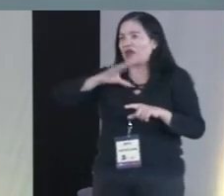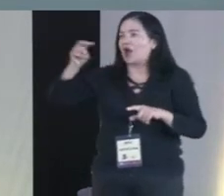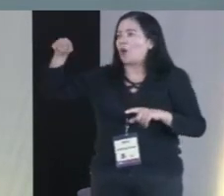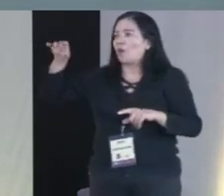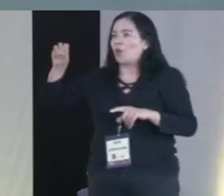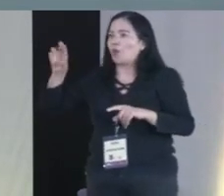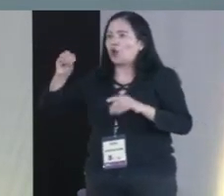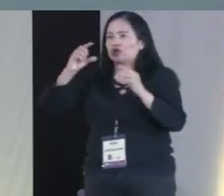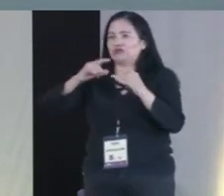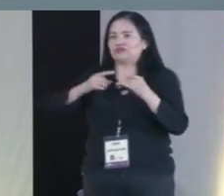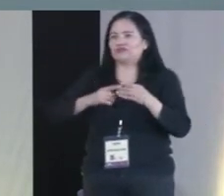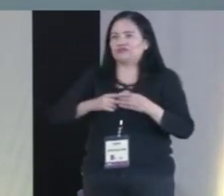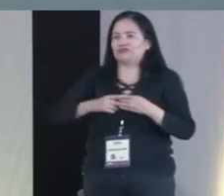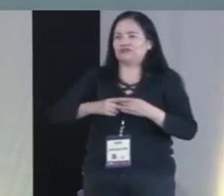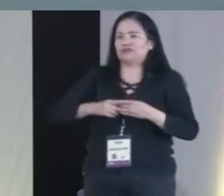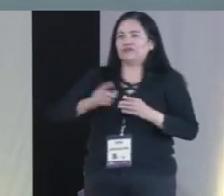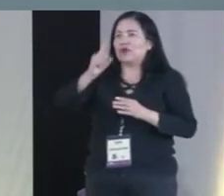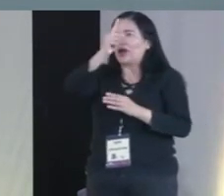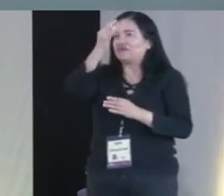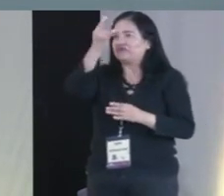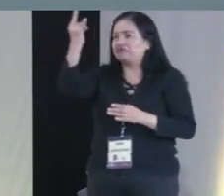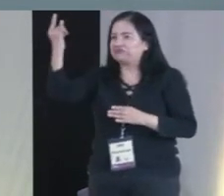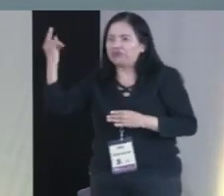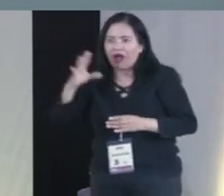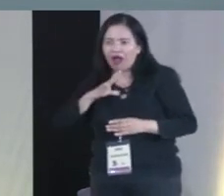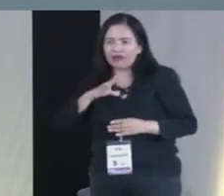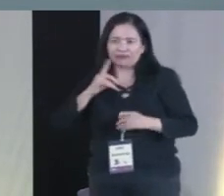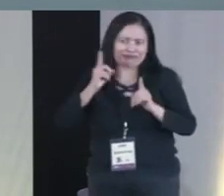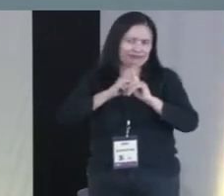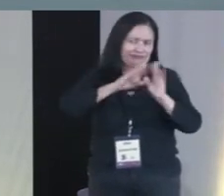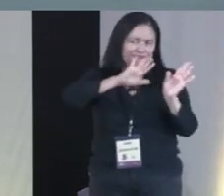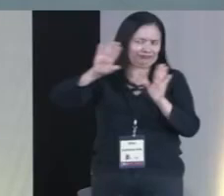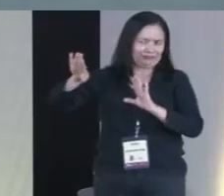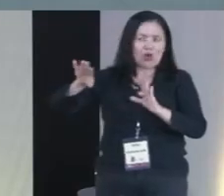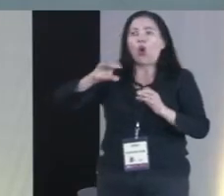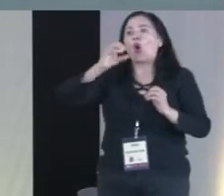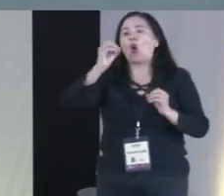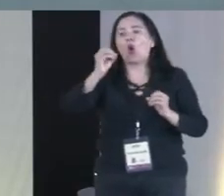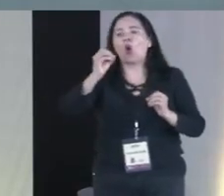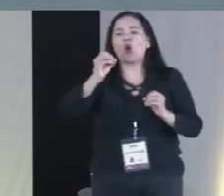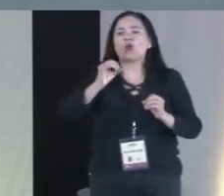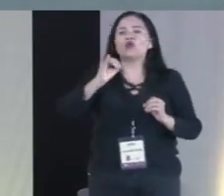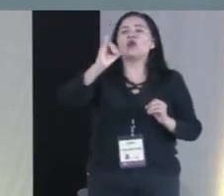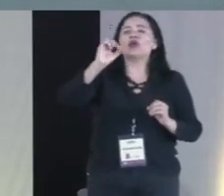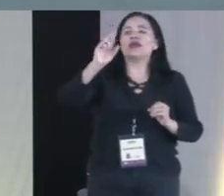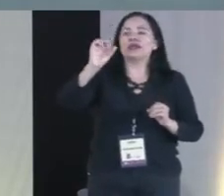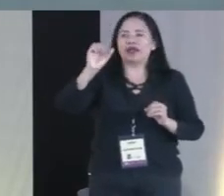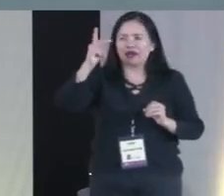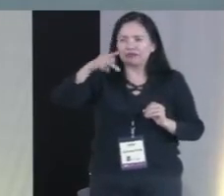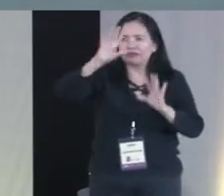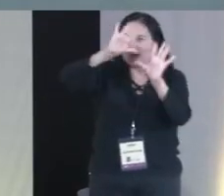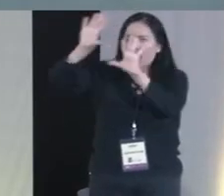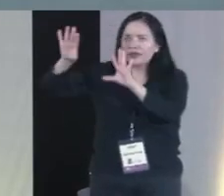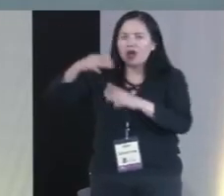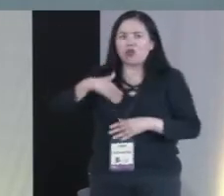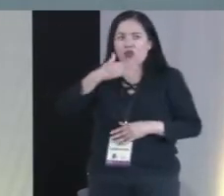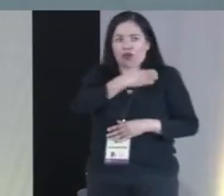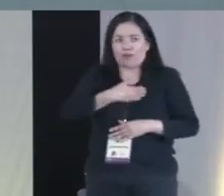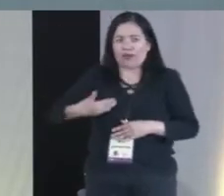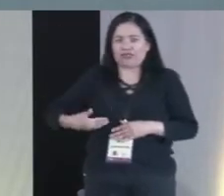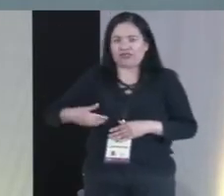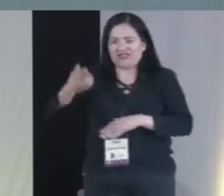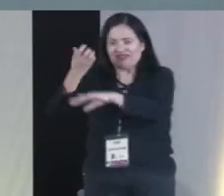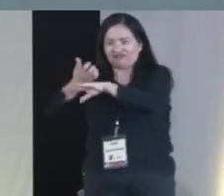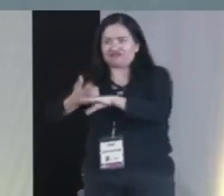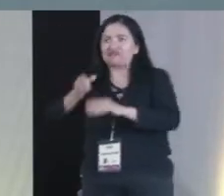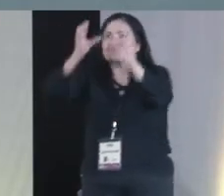hay. Y tampoco creo que en Irak le hagan jamás un monumento a Colin Powell o a George Bush, ¿no? Es decir,